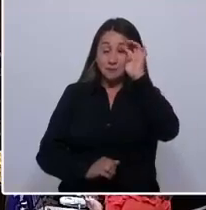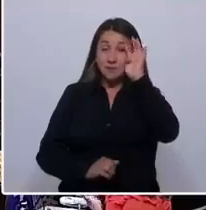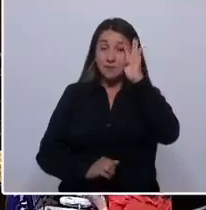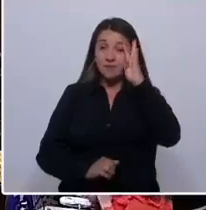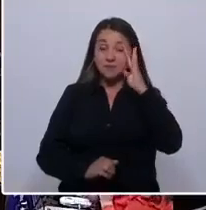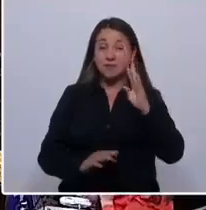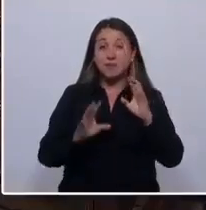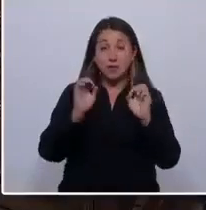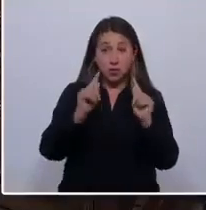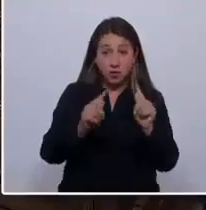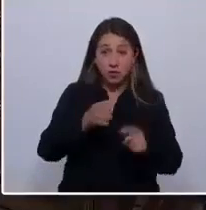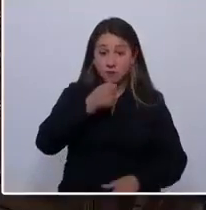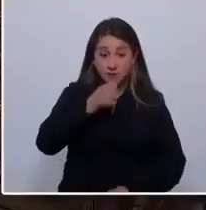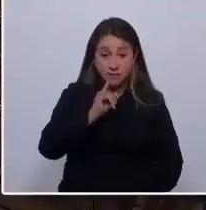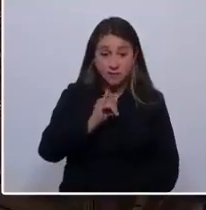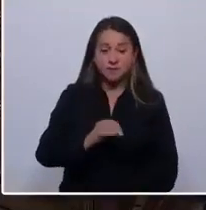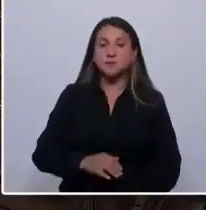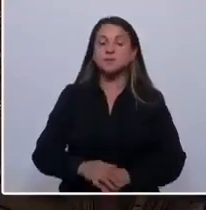Okay, ahí sí.